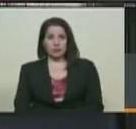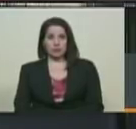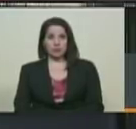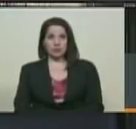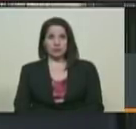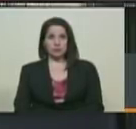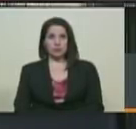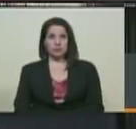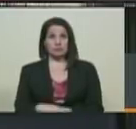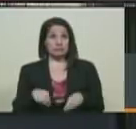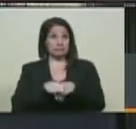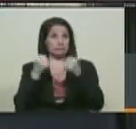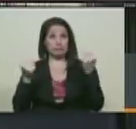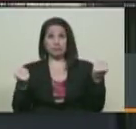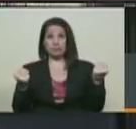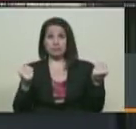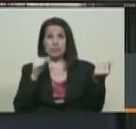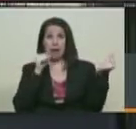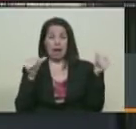y la destruyó.